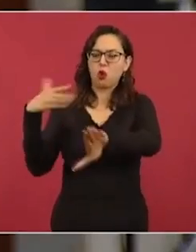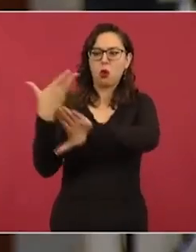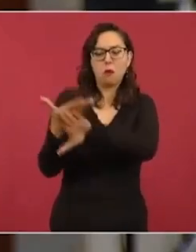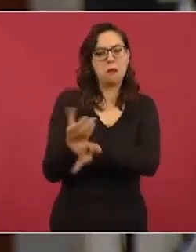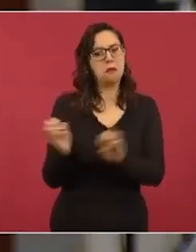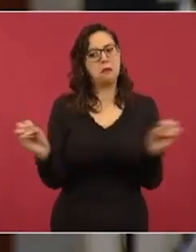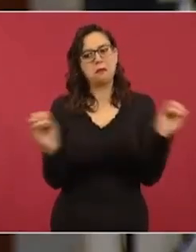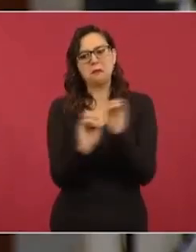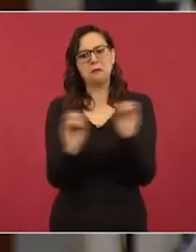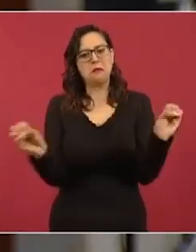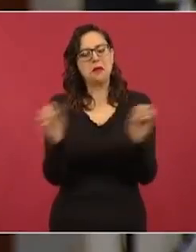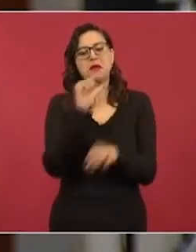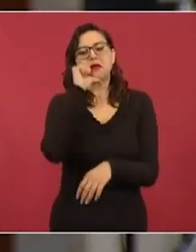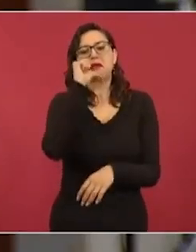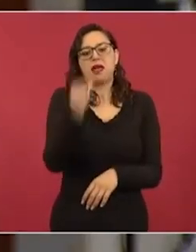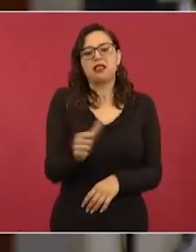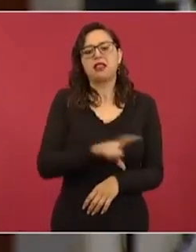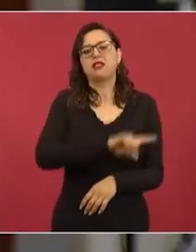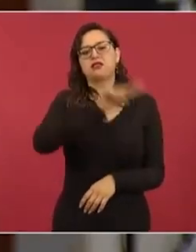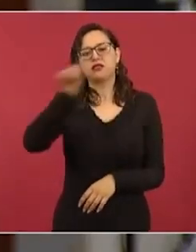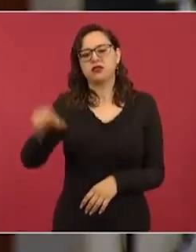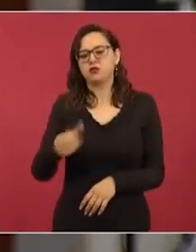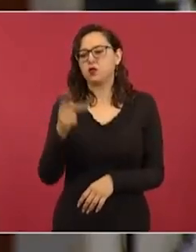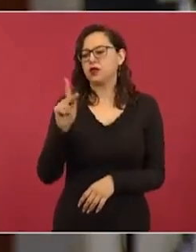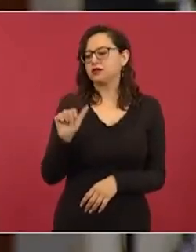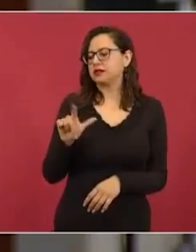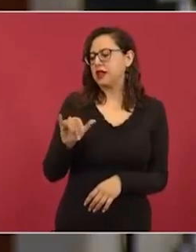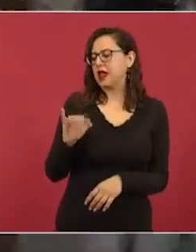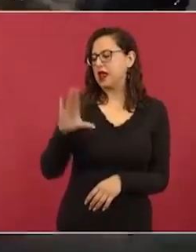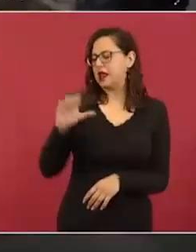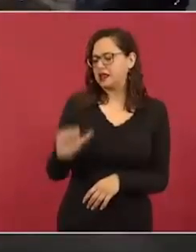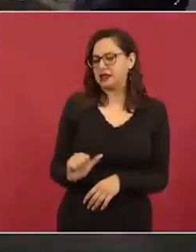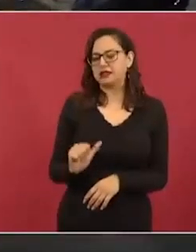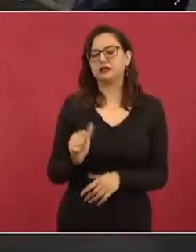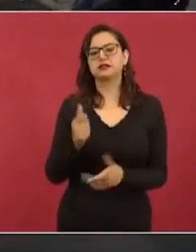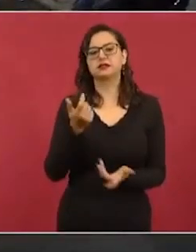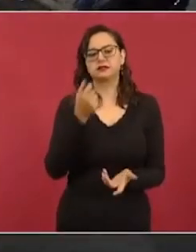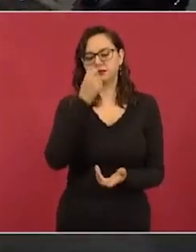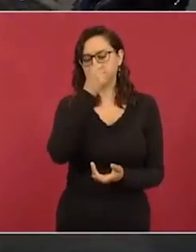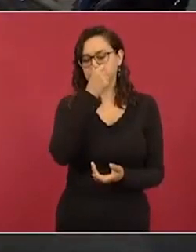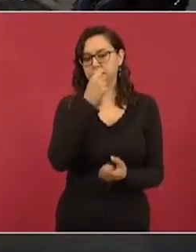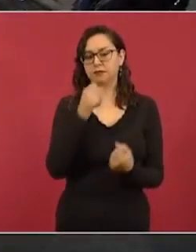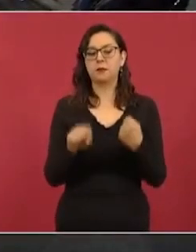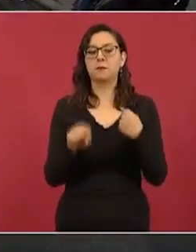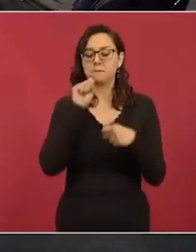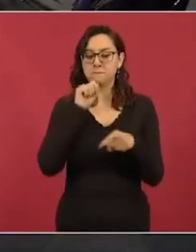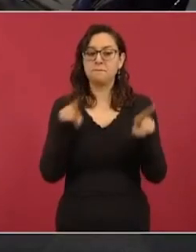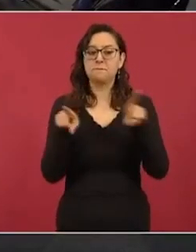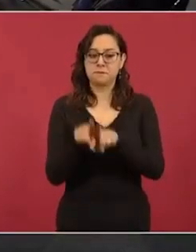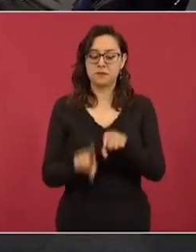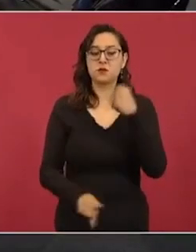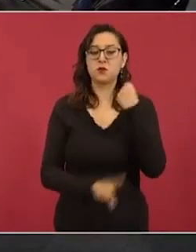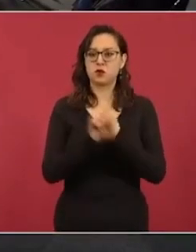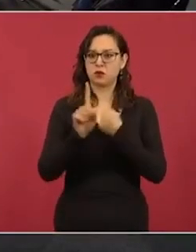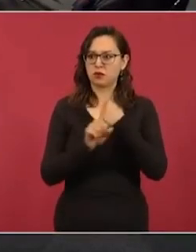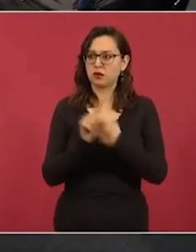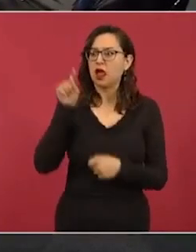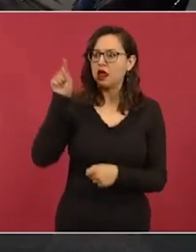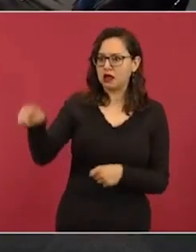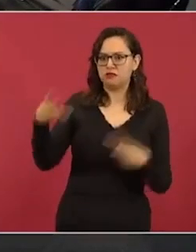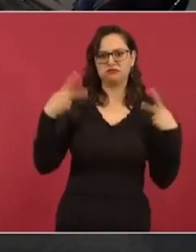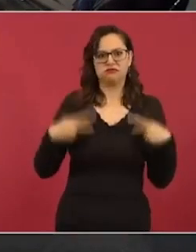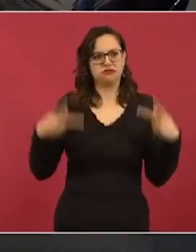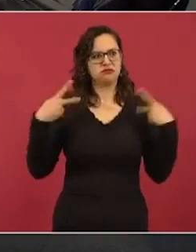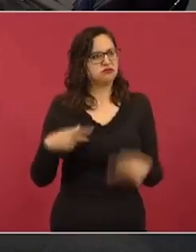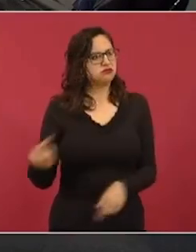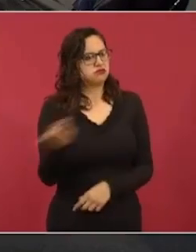Luego vino Calica, hubo protestas de la gente de allá, y